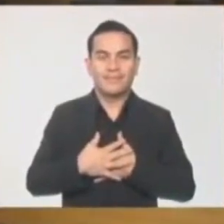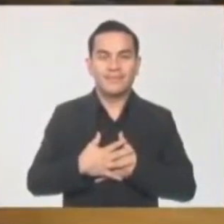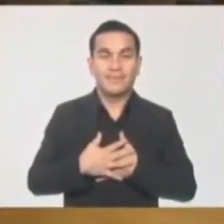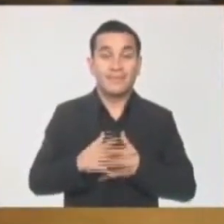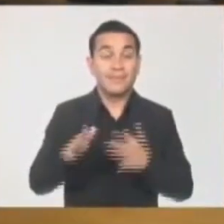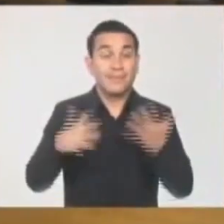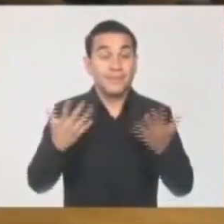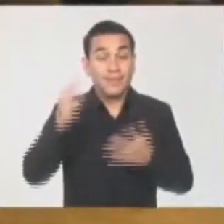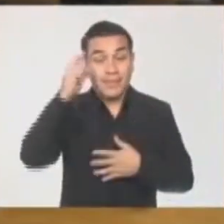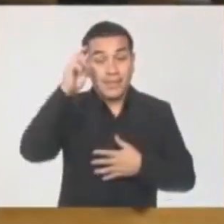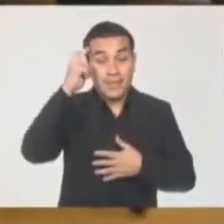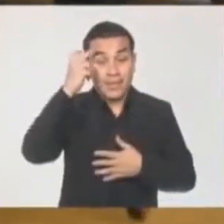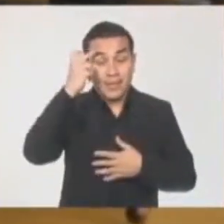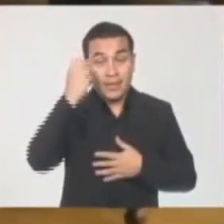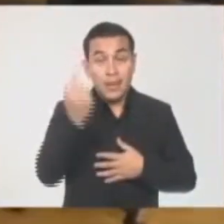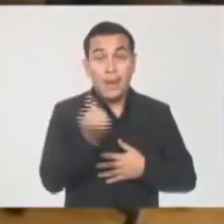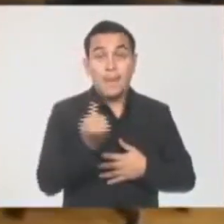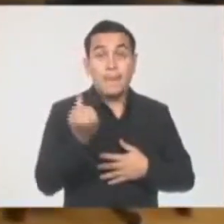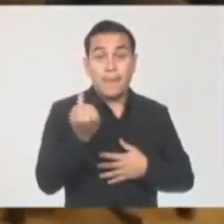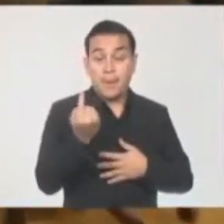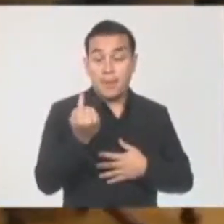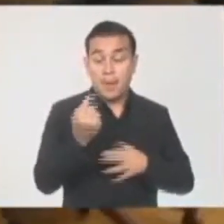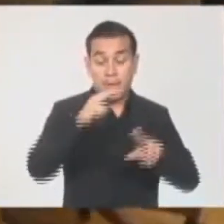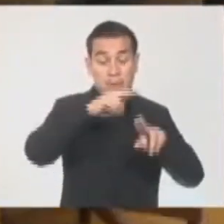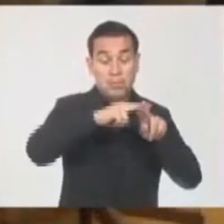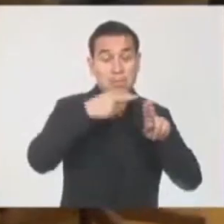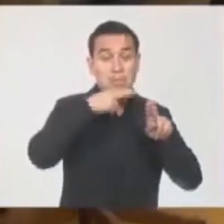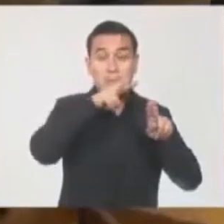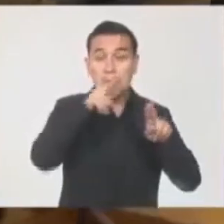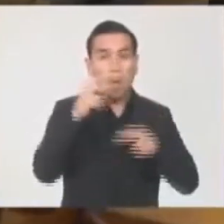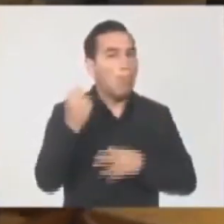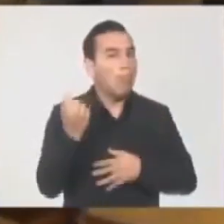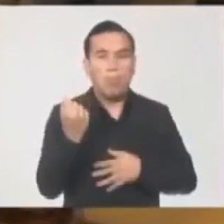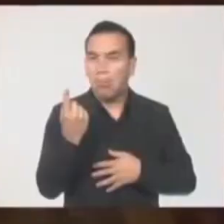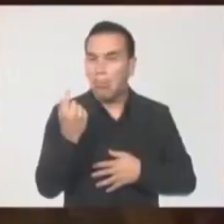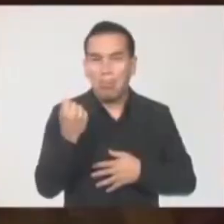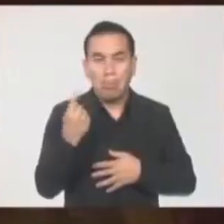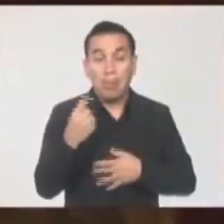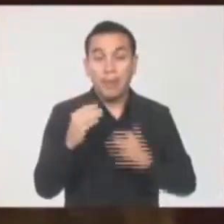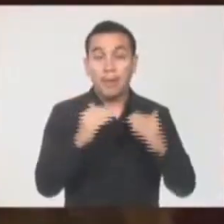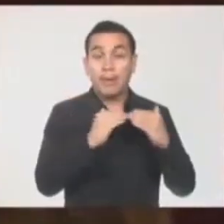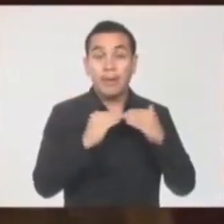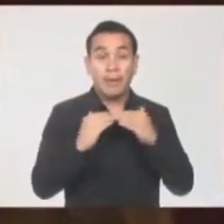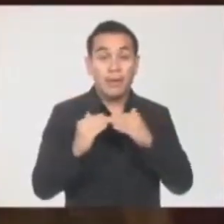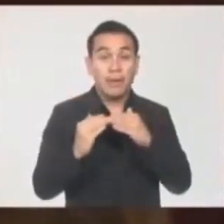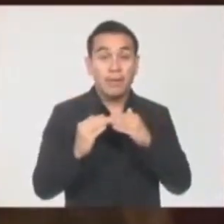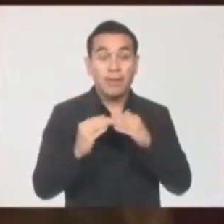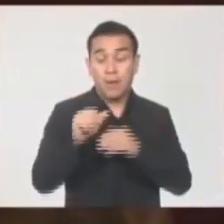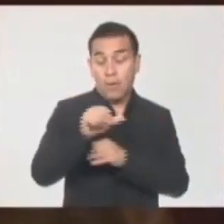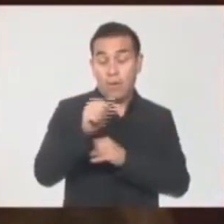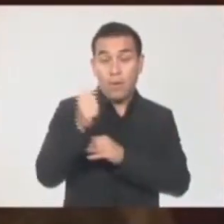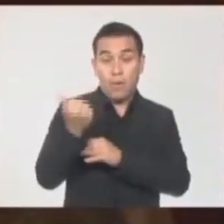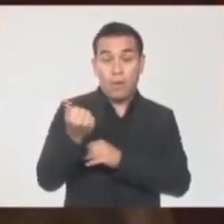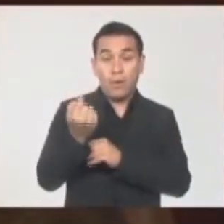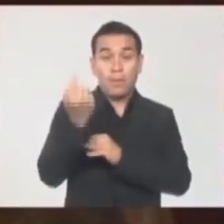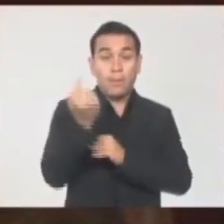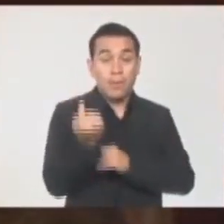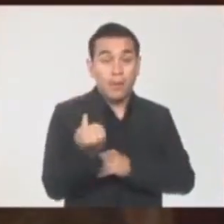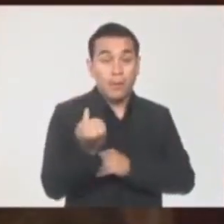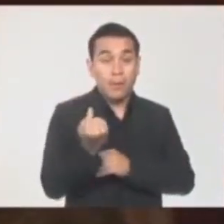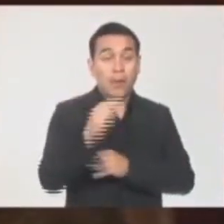Por eso es que nuestros adversarios no nos entienden. Incluso algunos en la comunidad internacional se